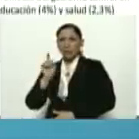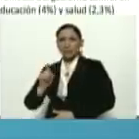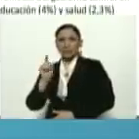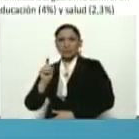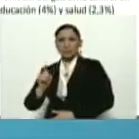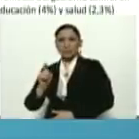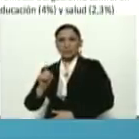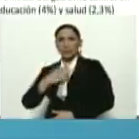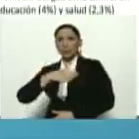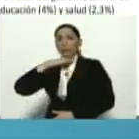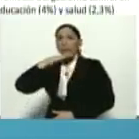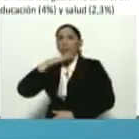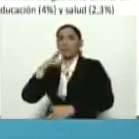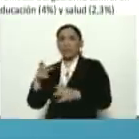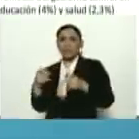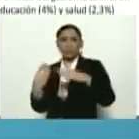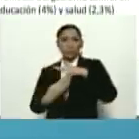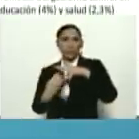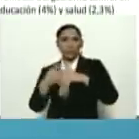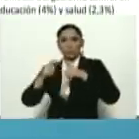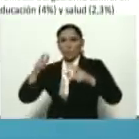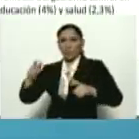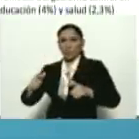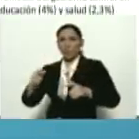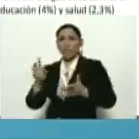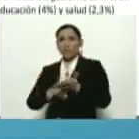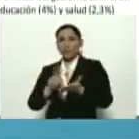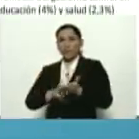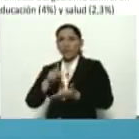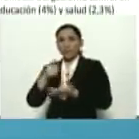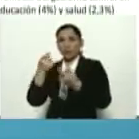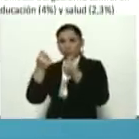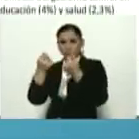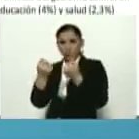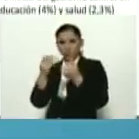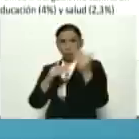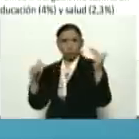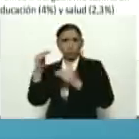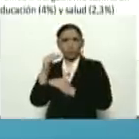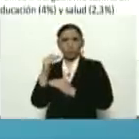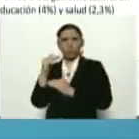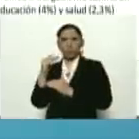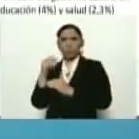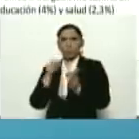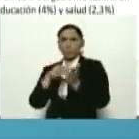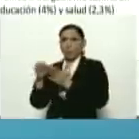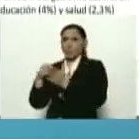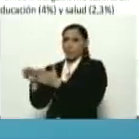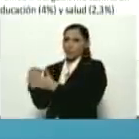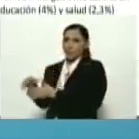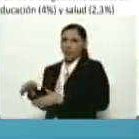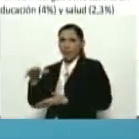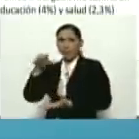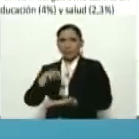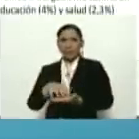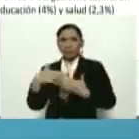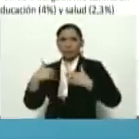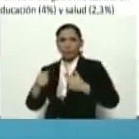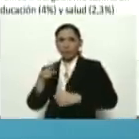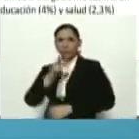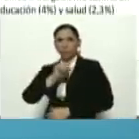ingreso básico ciudadano. Y la verdad es una cifra superior a lo que gasta la región en salud, que está en torno